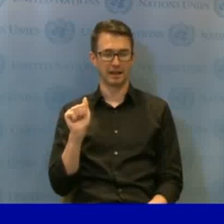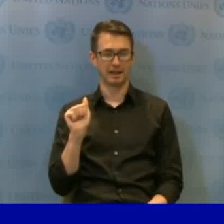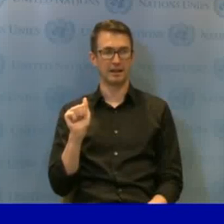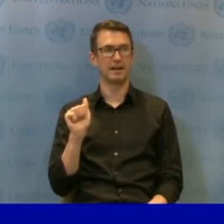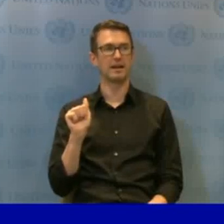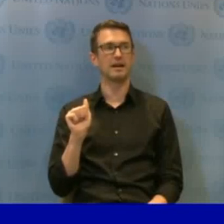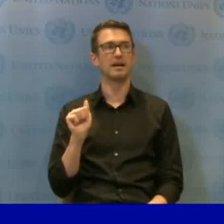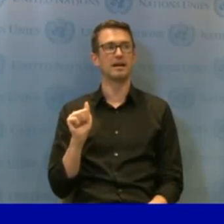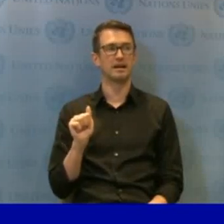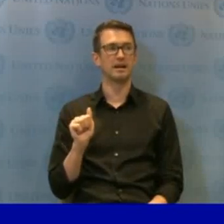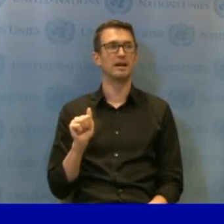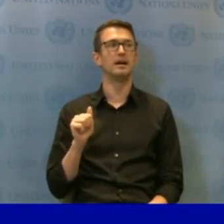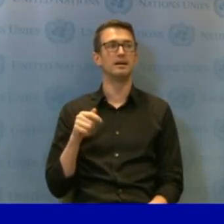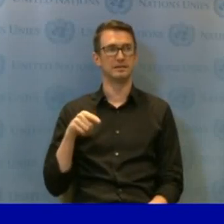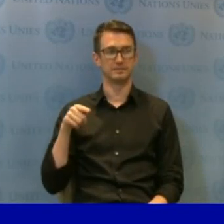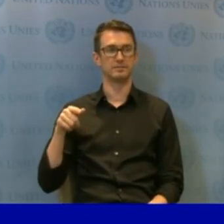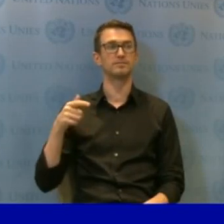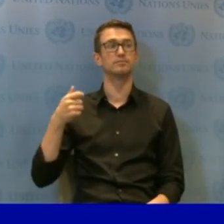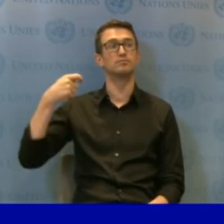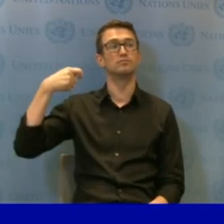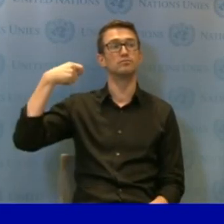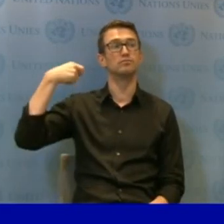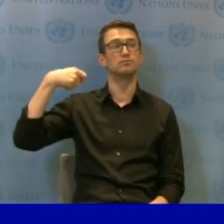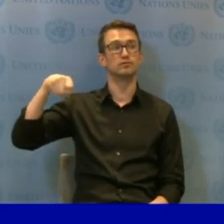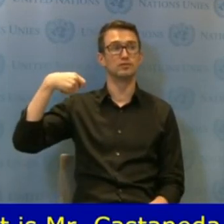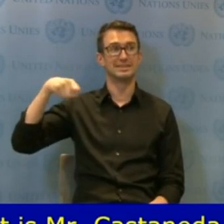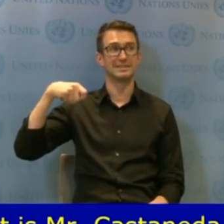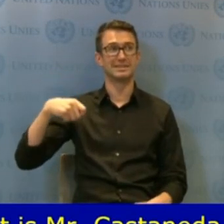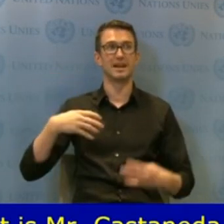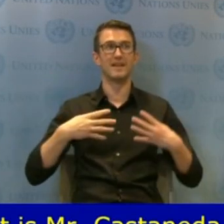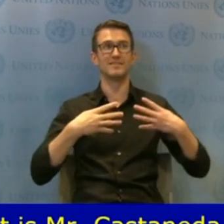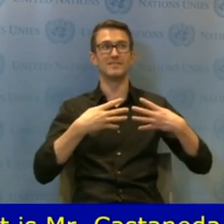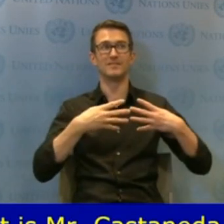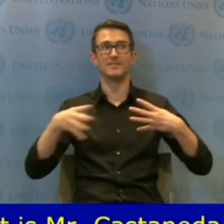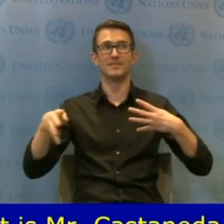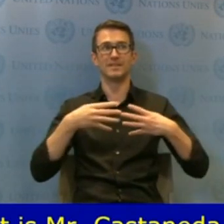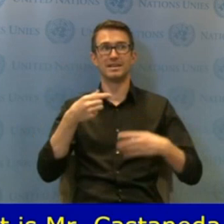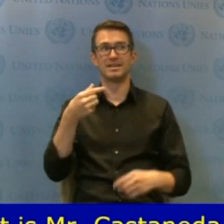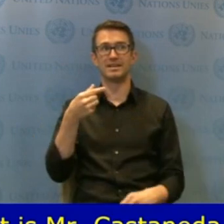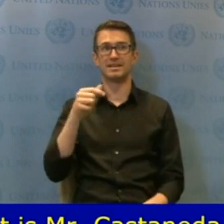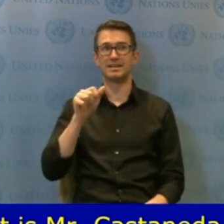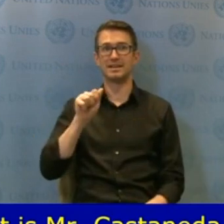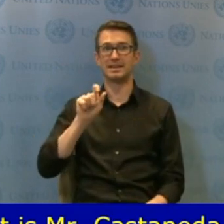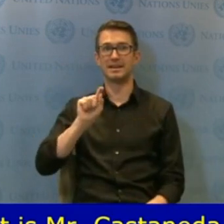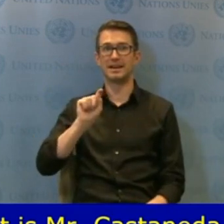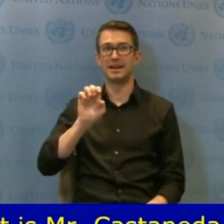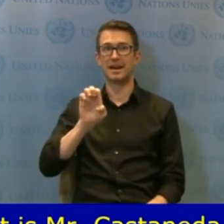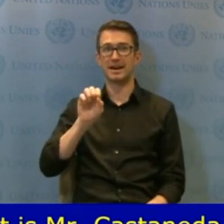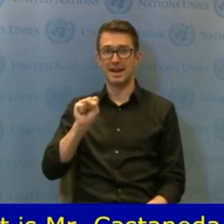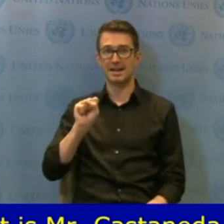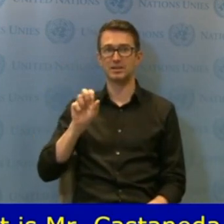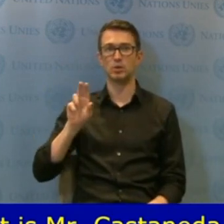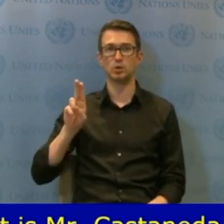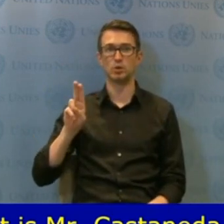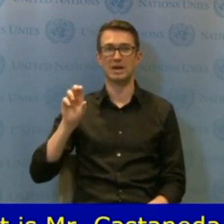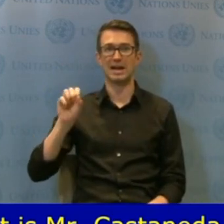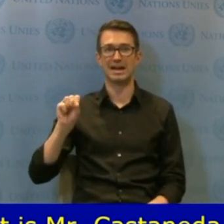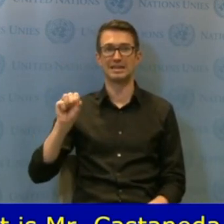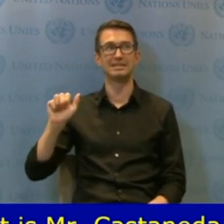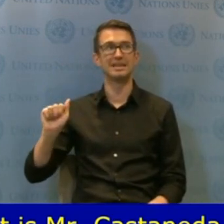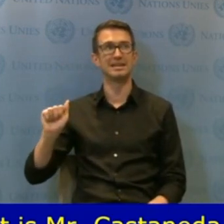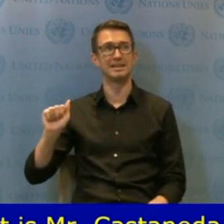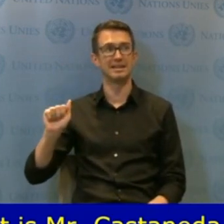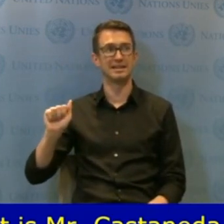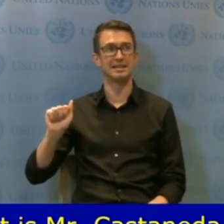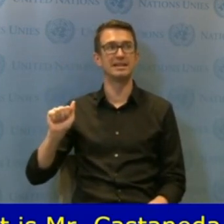profesor en el Departamento de Planificación Urbana y Regional de la Universidad de Berkeley, en California. Sirve